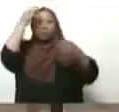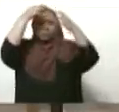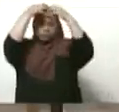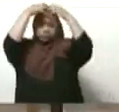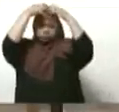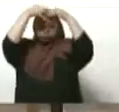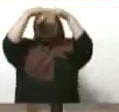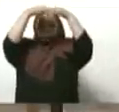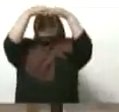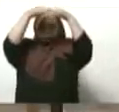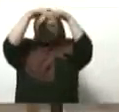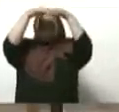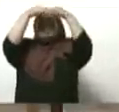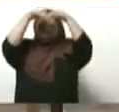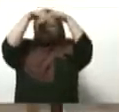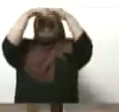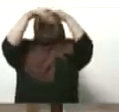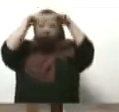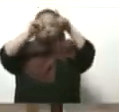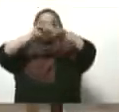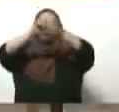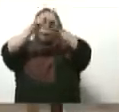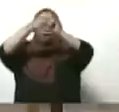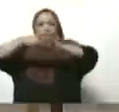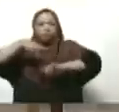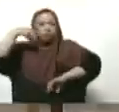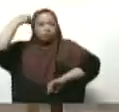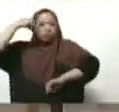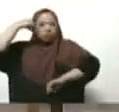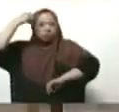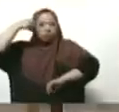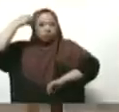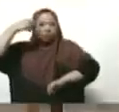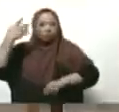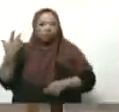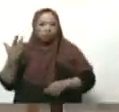hacer una especie de maquillaje totalmente burdo